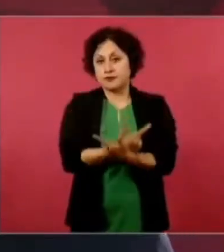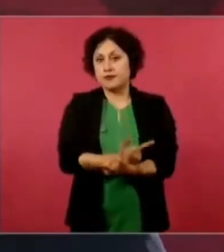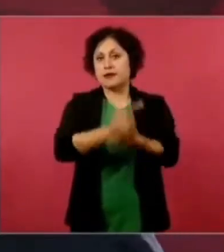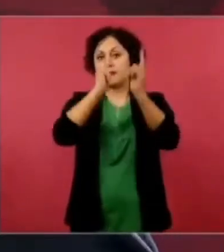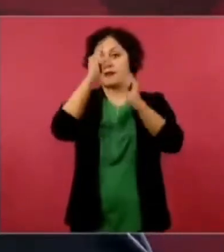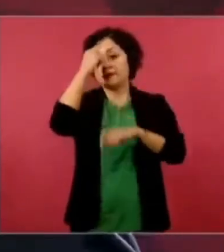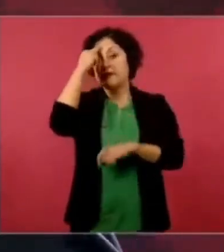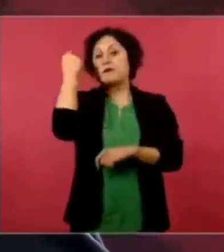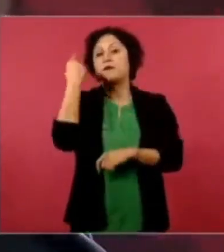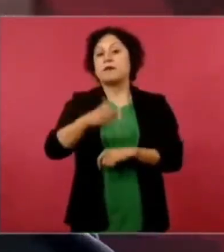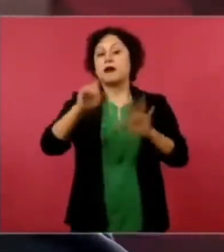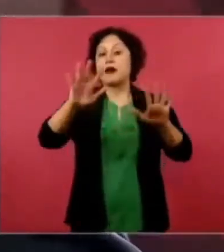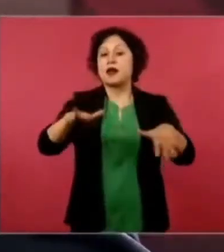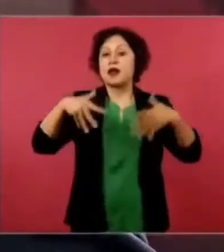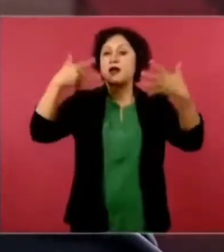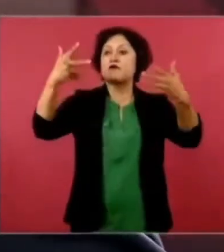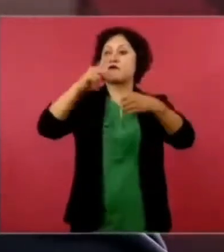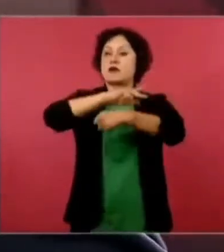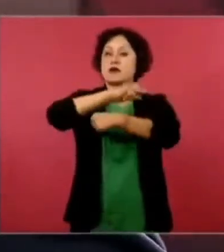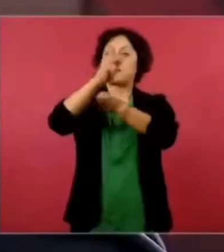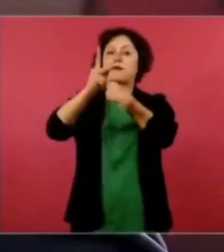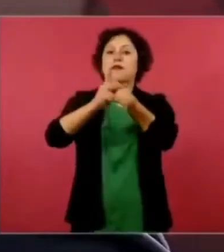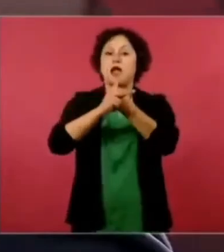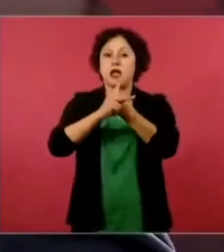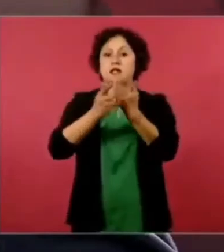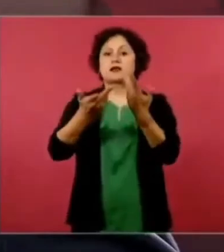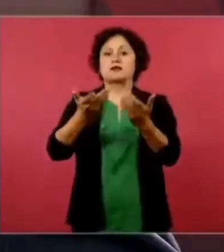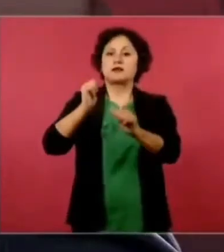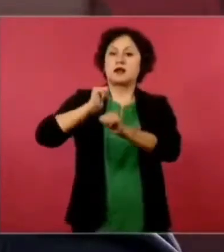extranjero, ninguna agencia